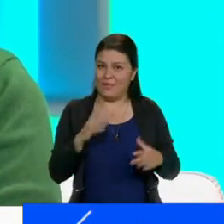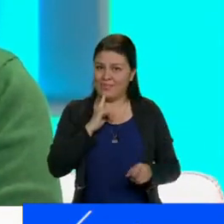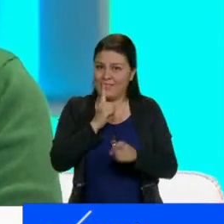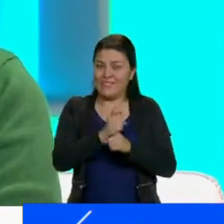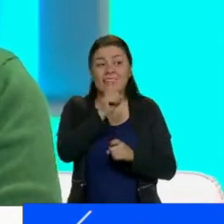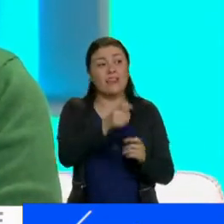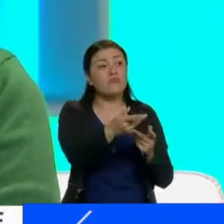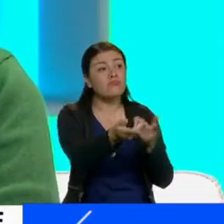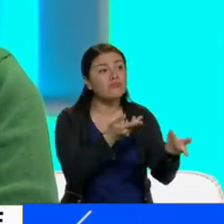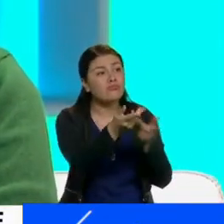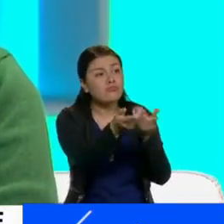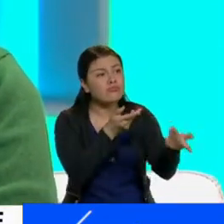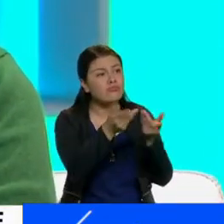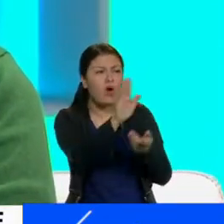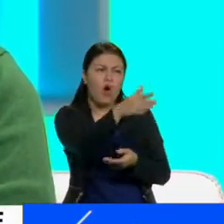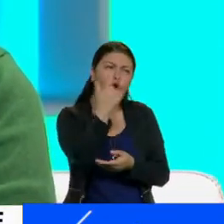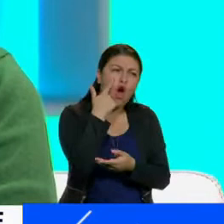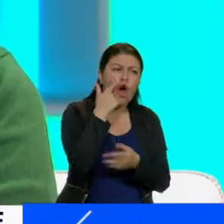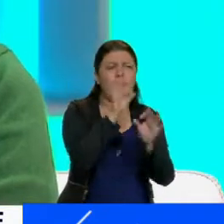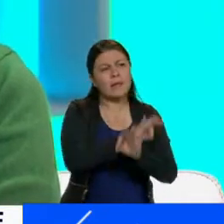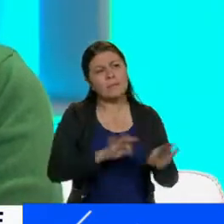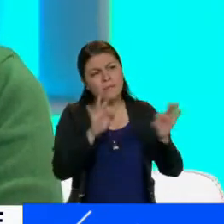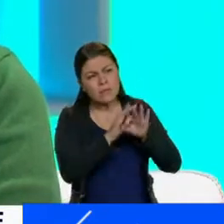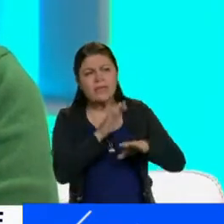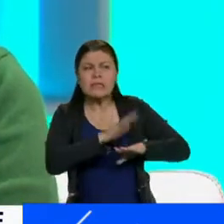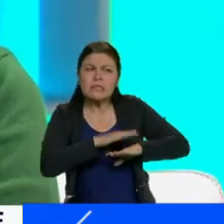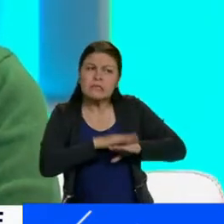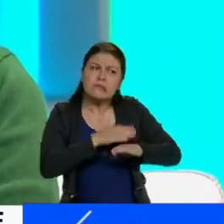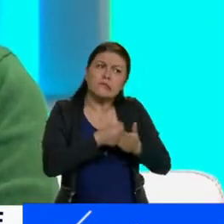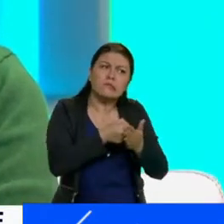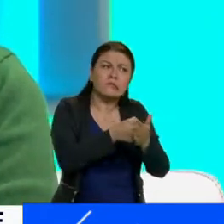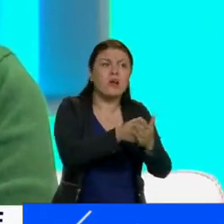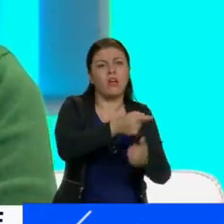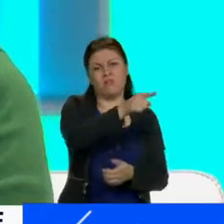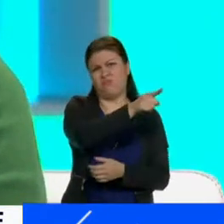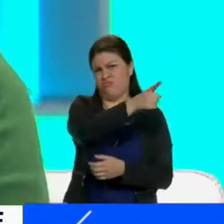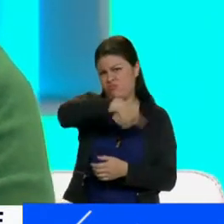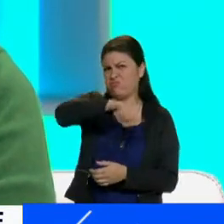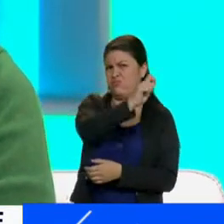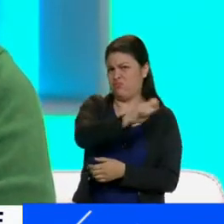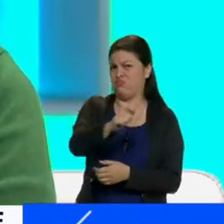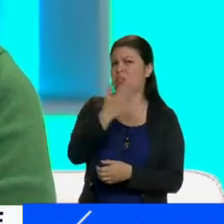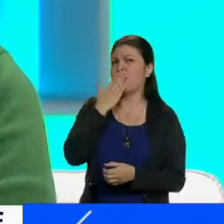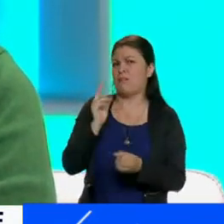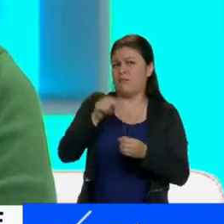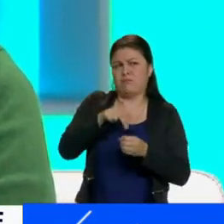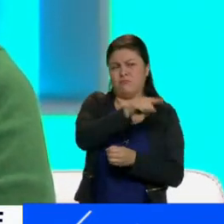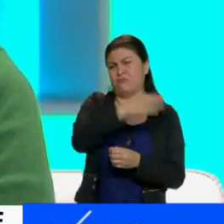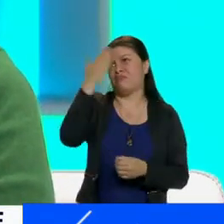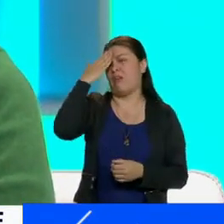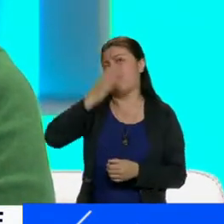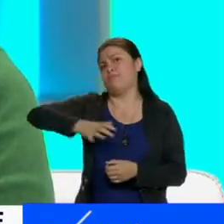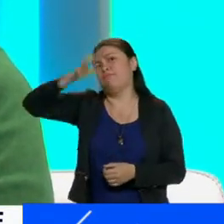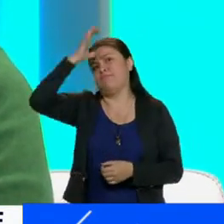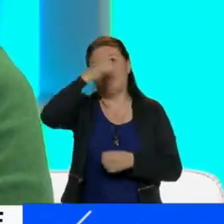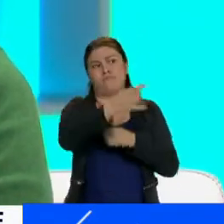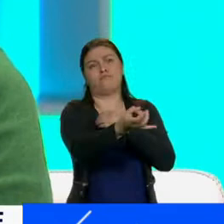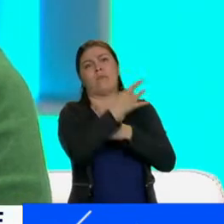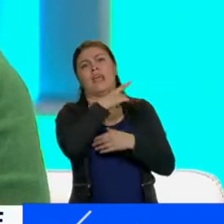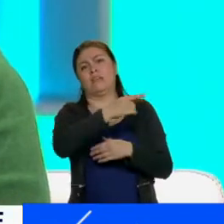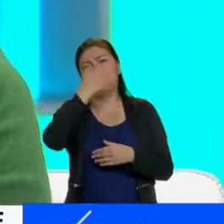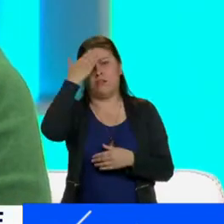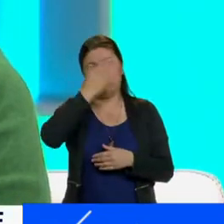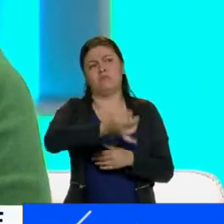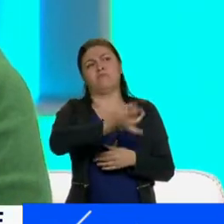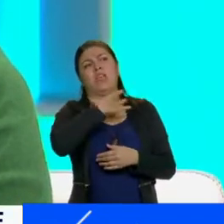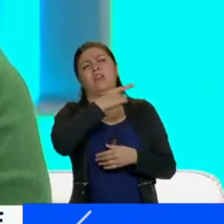construir con ellos una visión de territorio compartida. Ellos conocen en muchos casos mejor que muchos de nosotros lo que pasa en